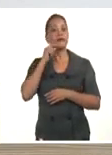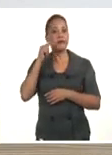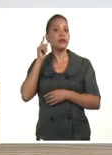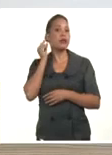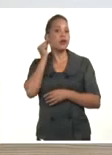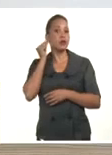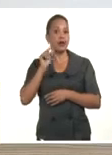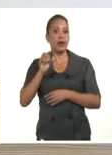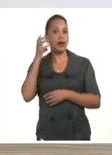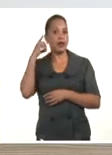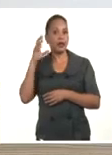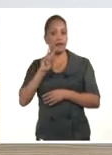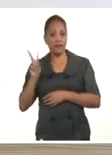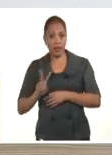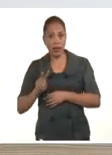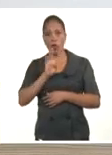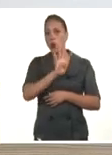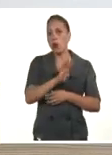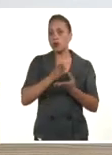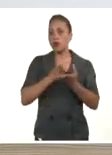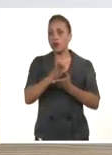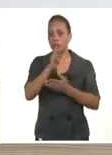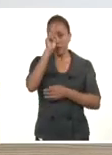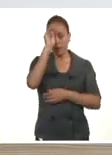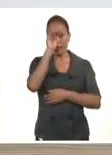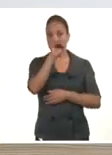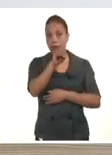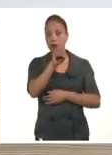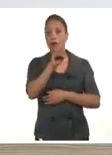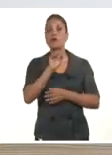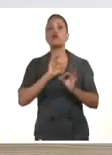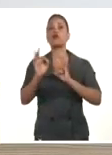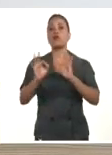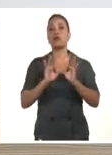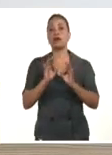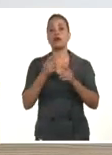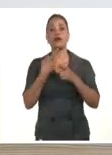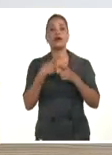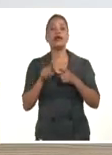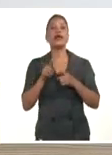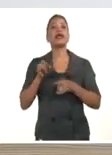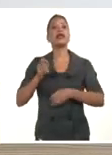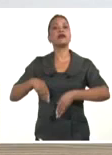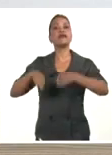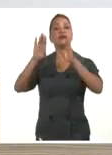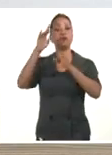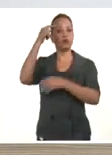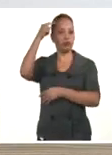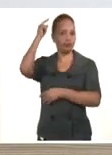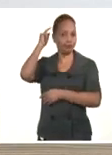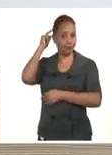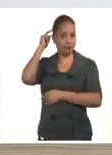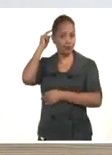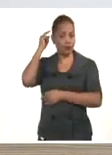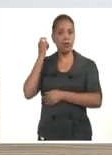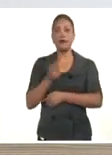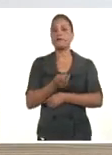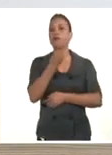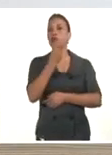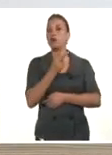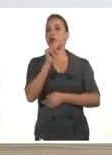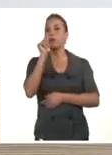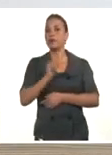4 pacientes permanecen hospitalizados de cuidado. En el Instituto de Neurología y Neurocirugía, 2